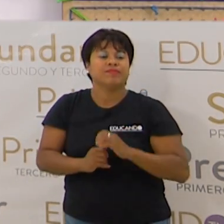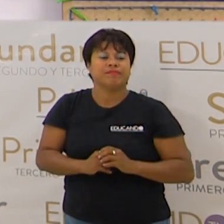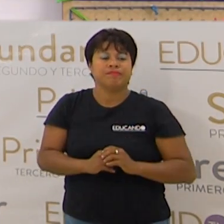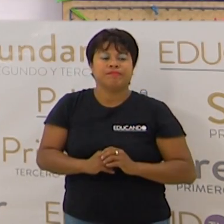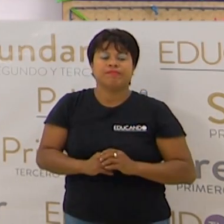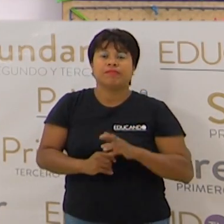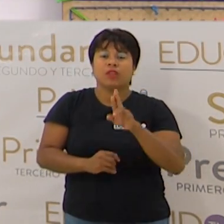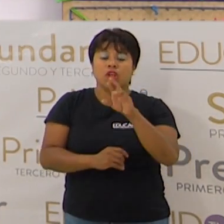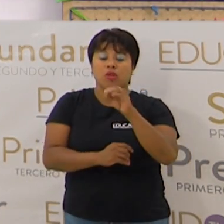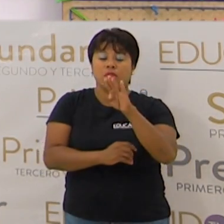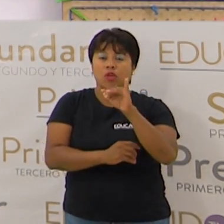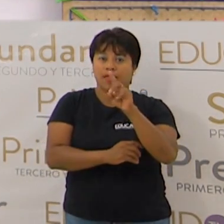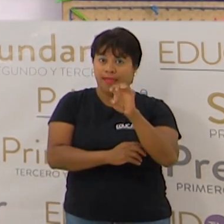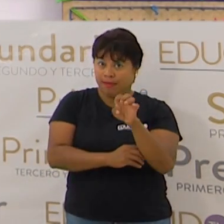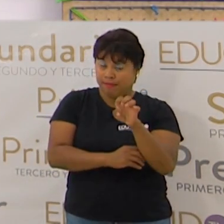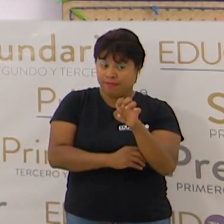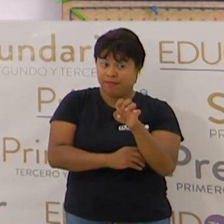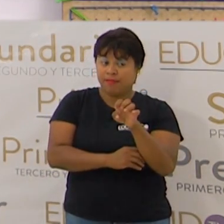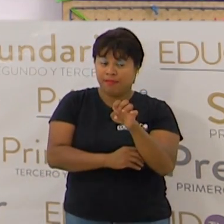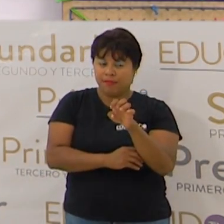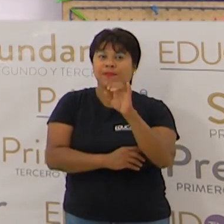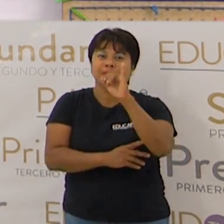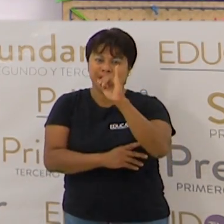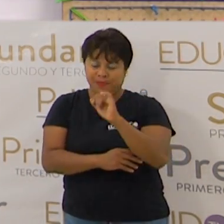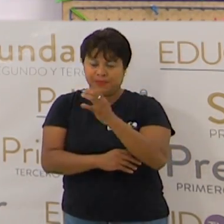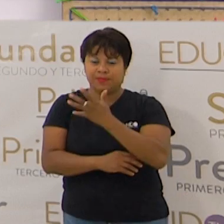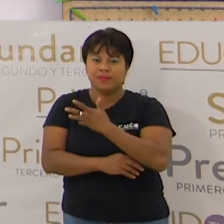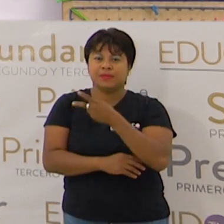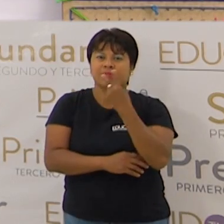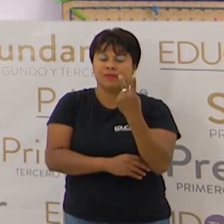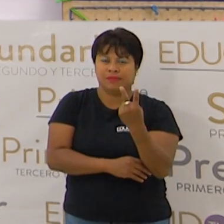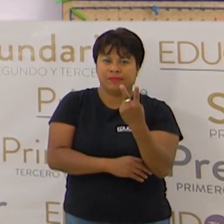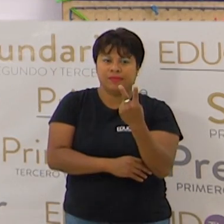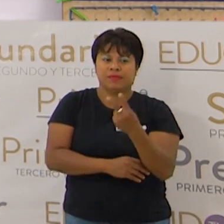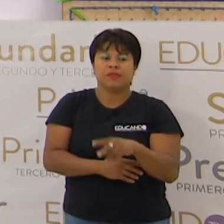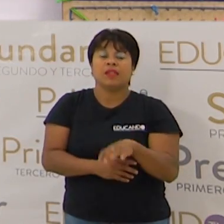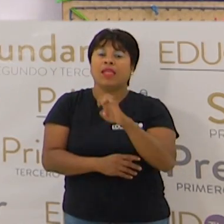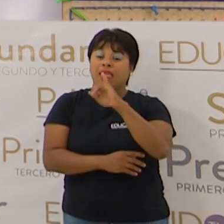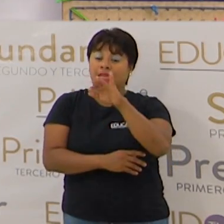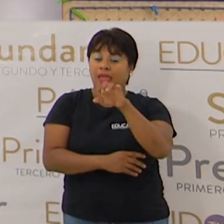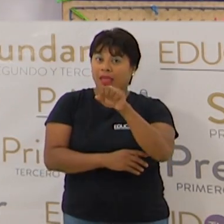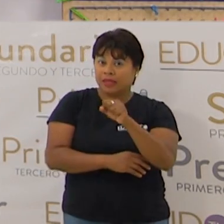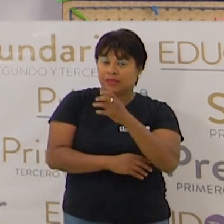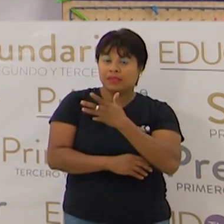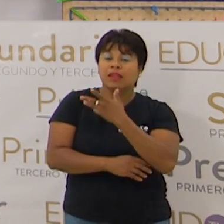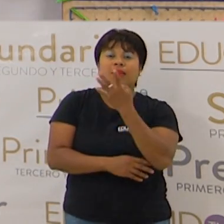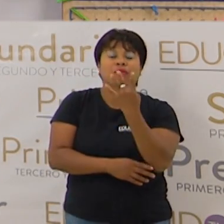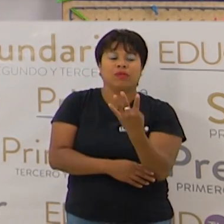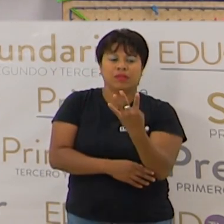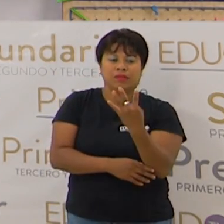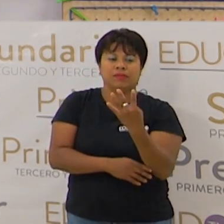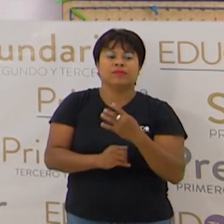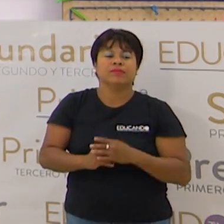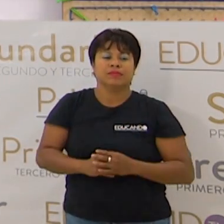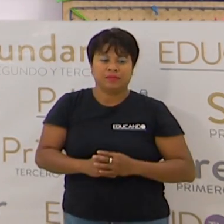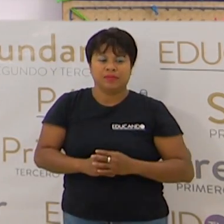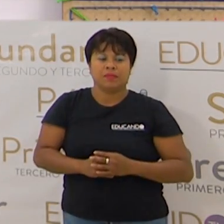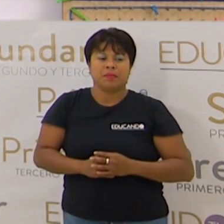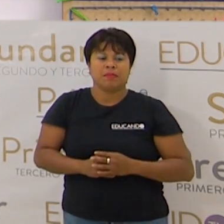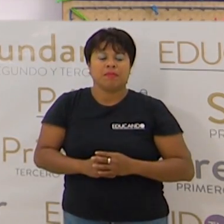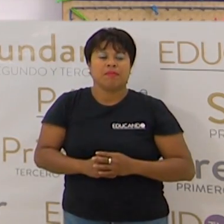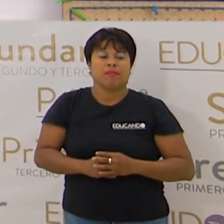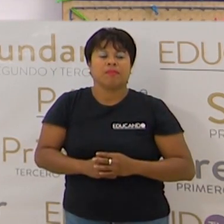0. ¿Un romboide? Claro que sí. Tiene 2 diagonales y 4 ejes